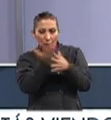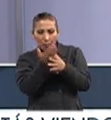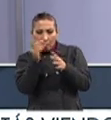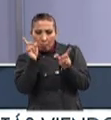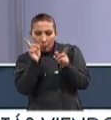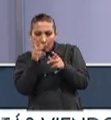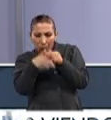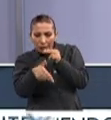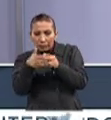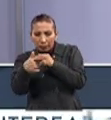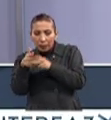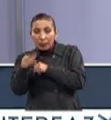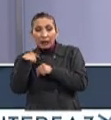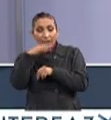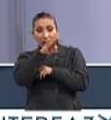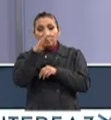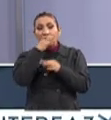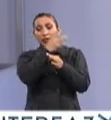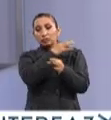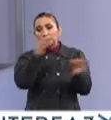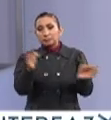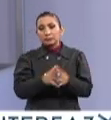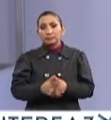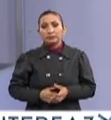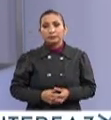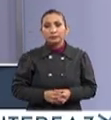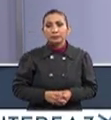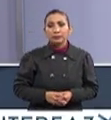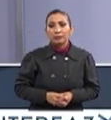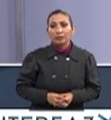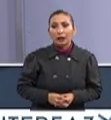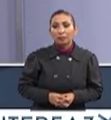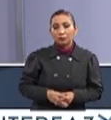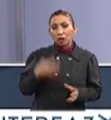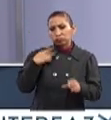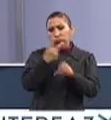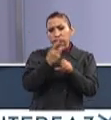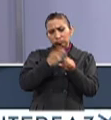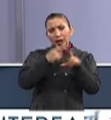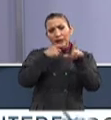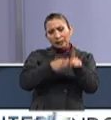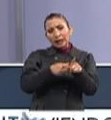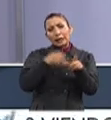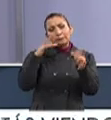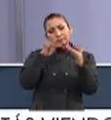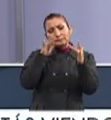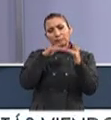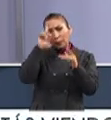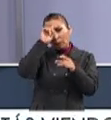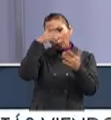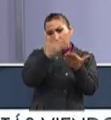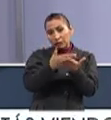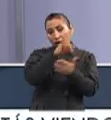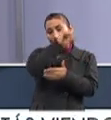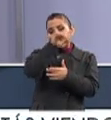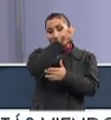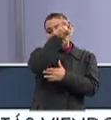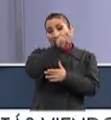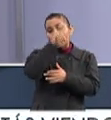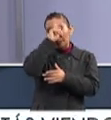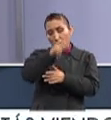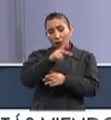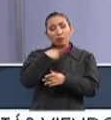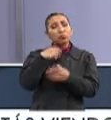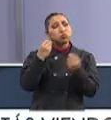Y anunciando, por supuesto, todas las fechas. Exacto. Yo creo que los invito a seguir no solamente mi propuesta, yo creo que el jazz mexicano tiene